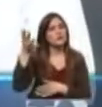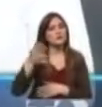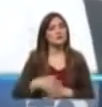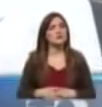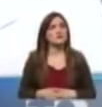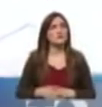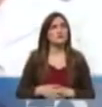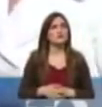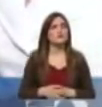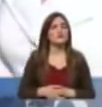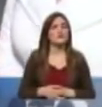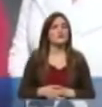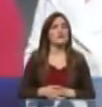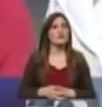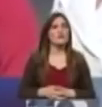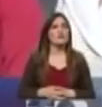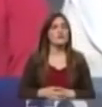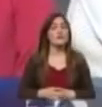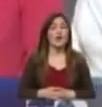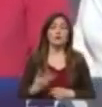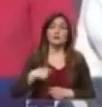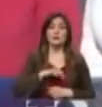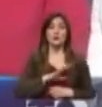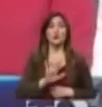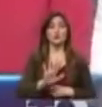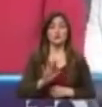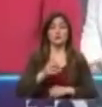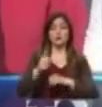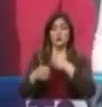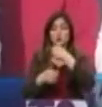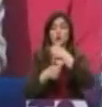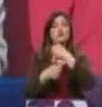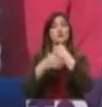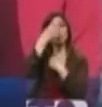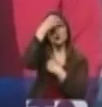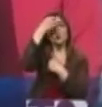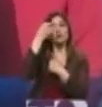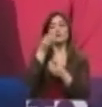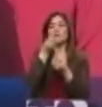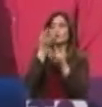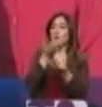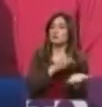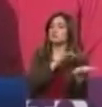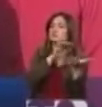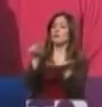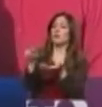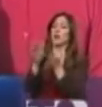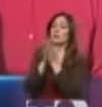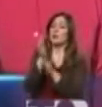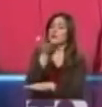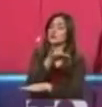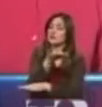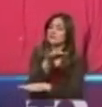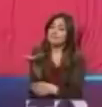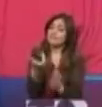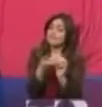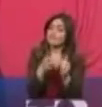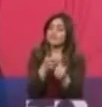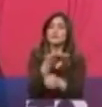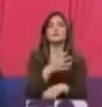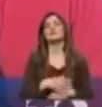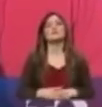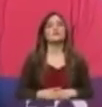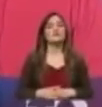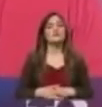profesores. Bueno, nosotros vamos a trasladar ese pedido a la subsecretaria de Educación de Distrito Metropolitano de Quito. Tenemos